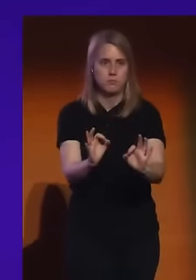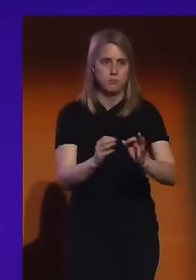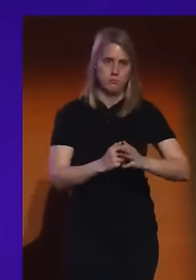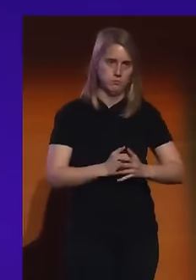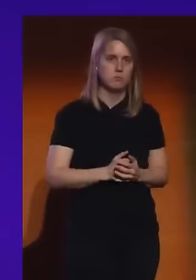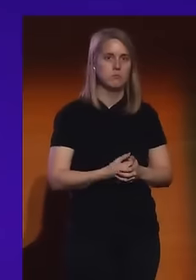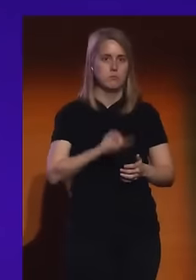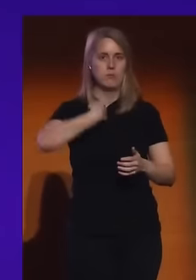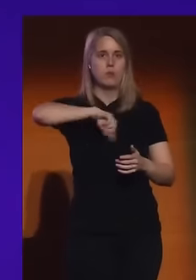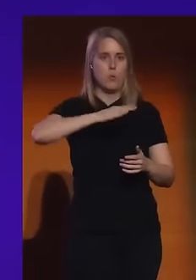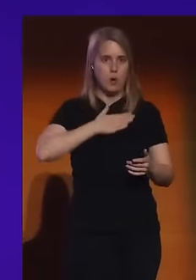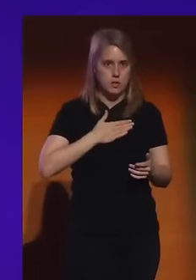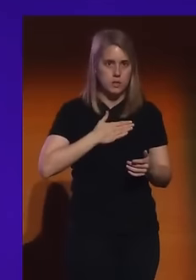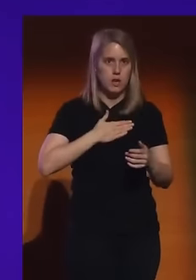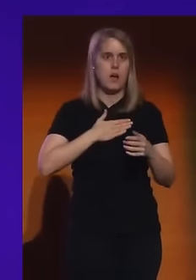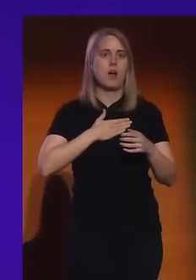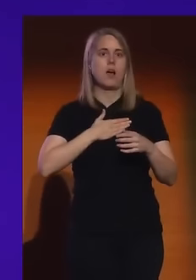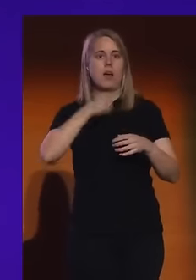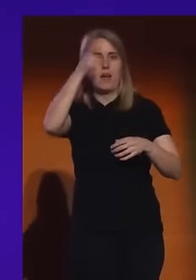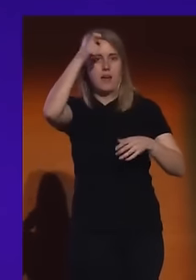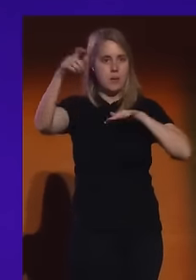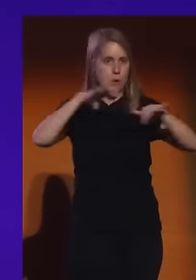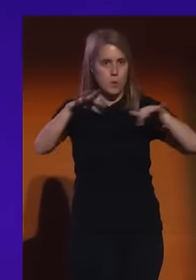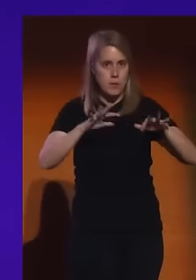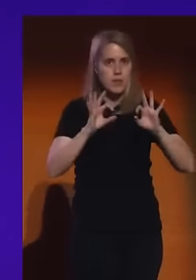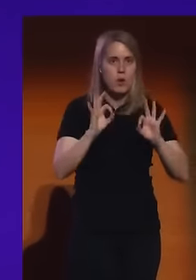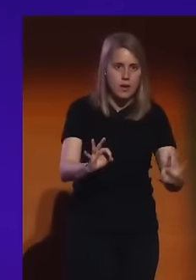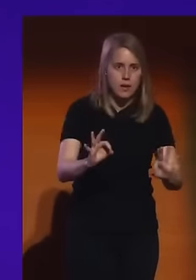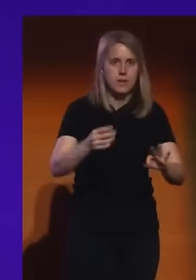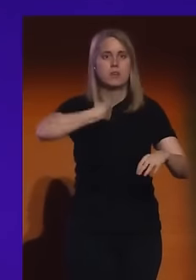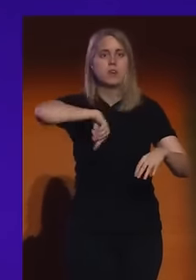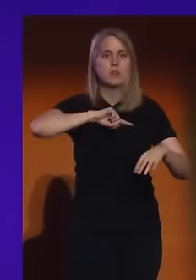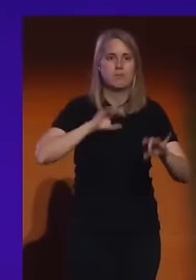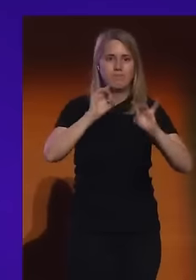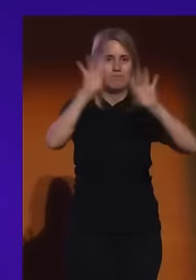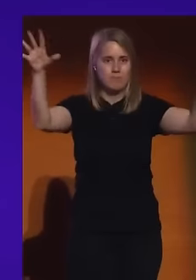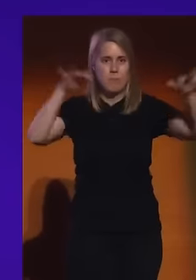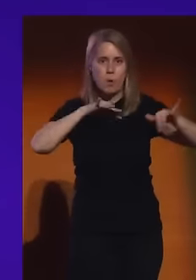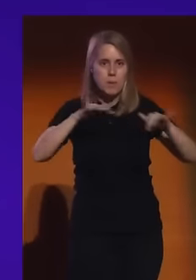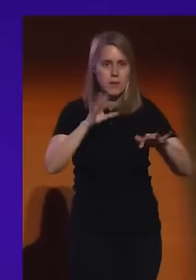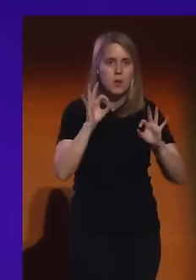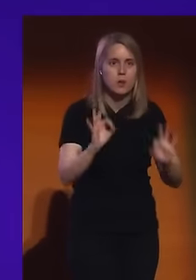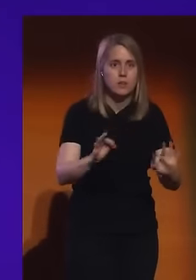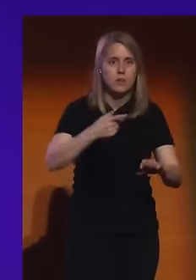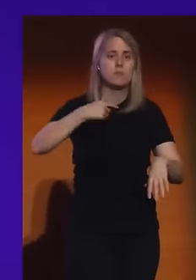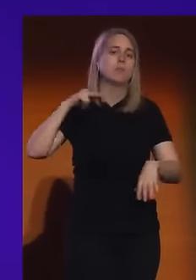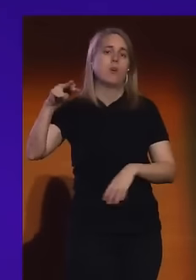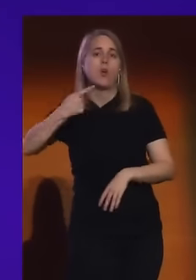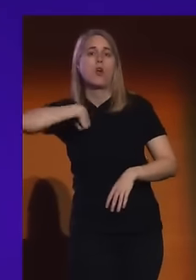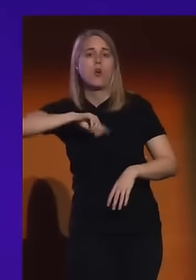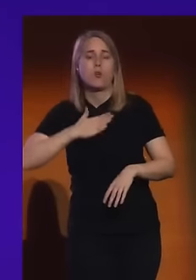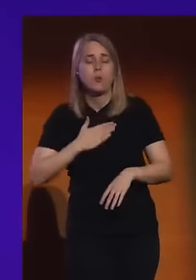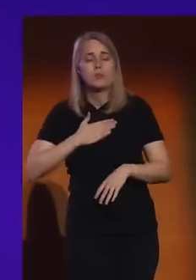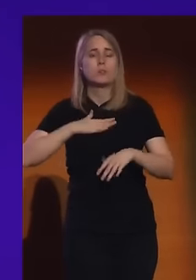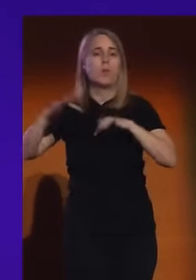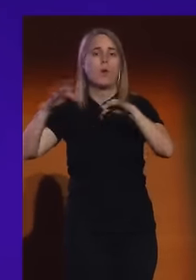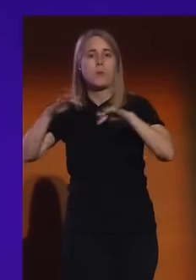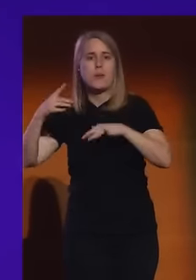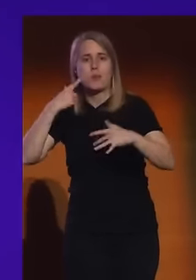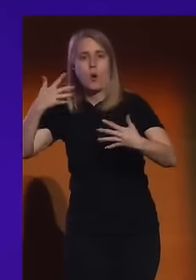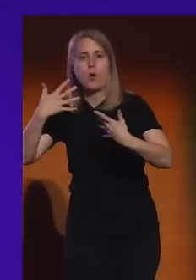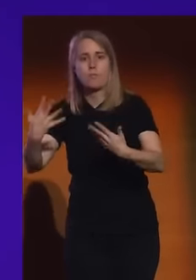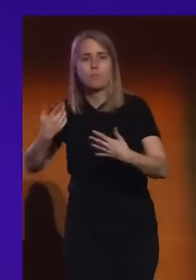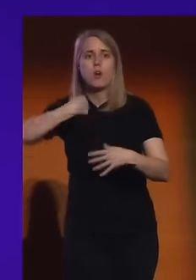apost G her lo nuestro es movimiento popular